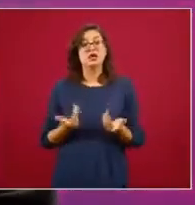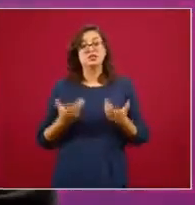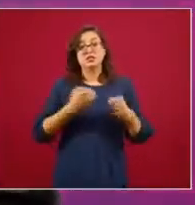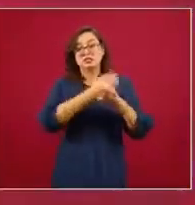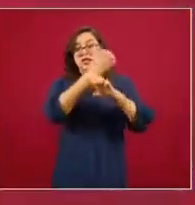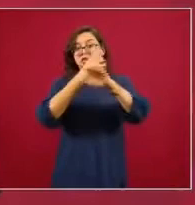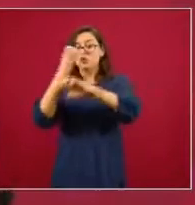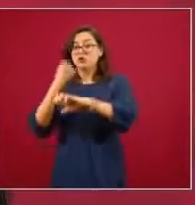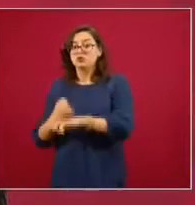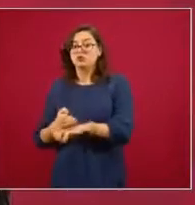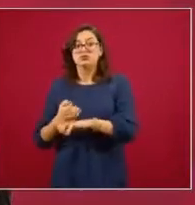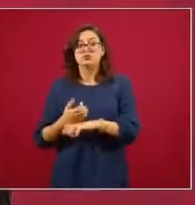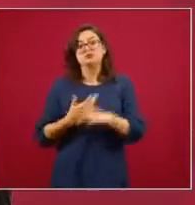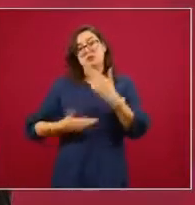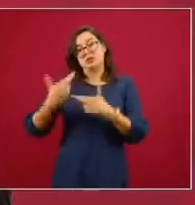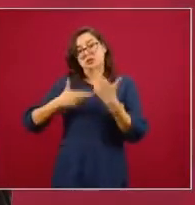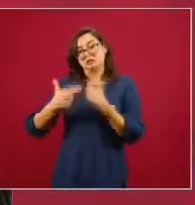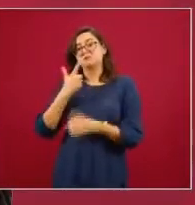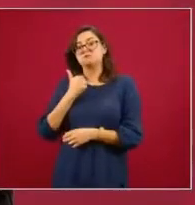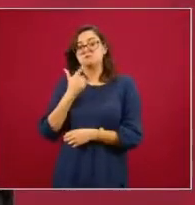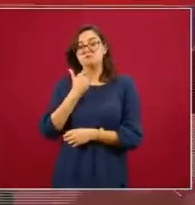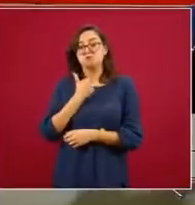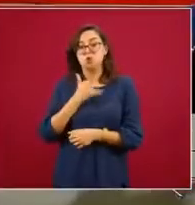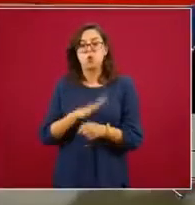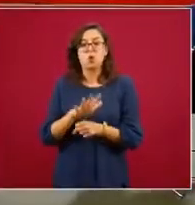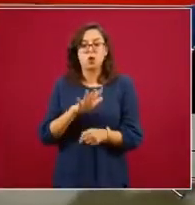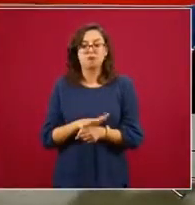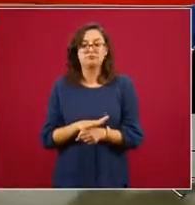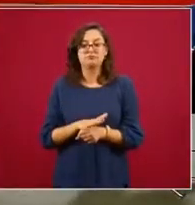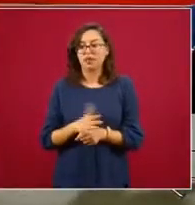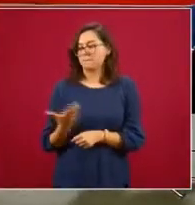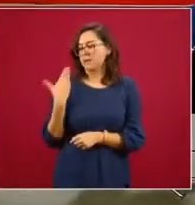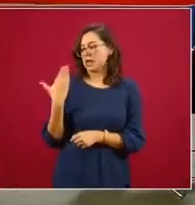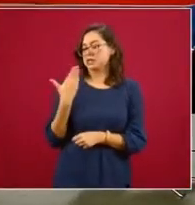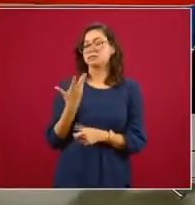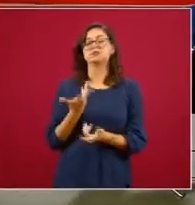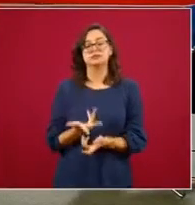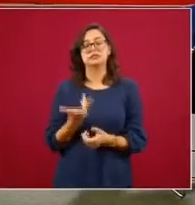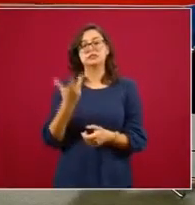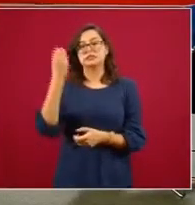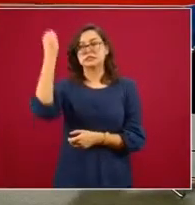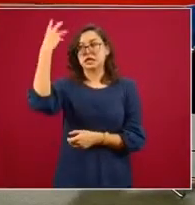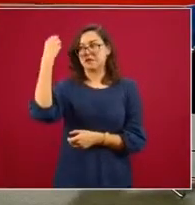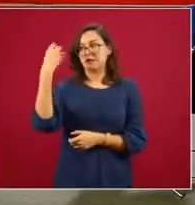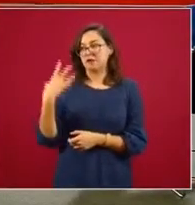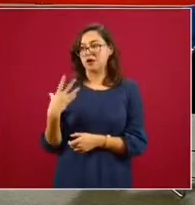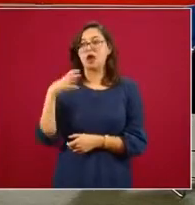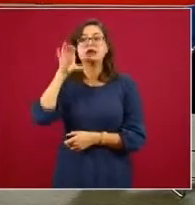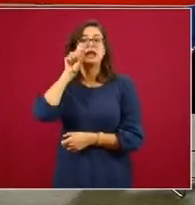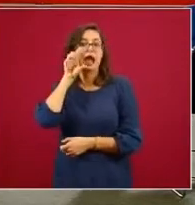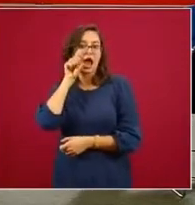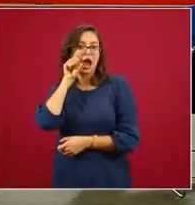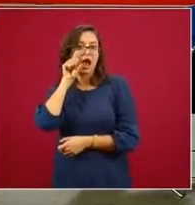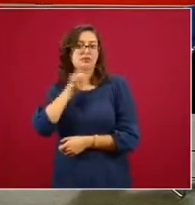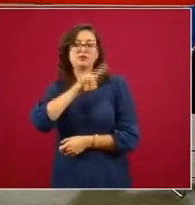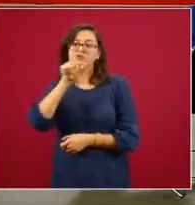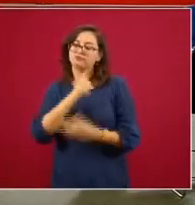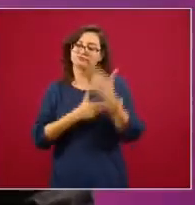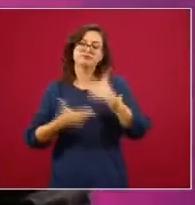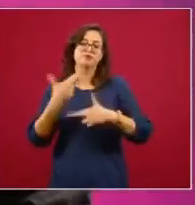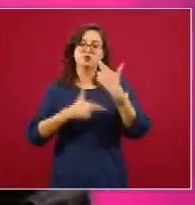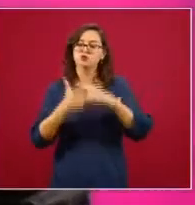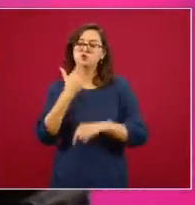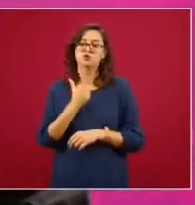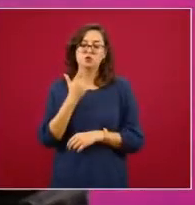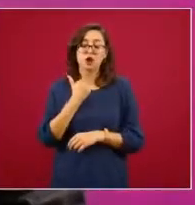ha ocurrido en el semáforo más reciente, varios estados pasaron a rojo, habiendo estado en naranja. Entonces